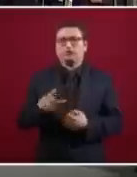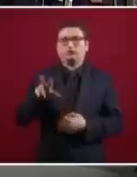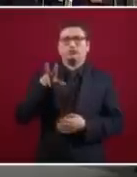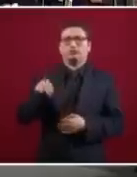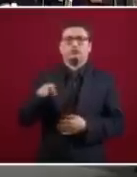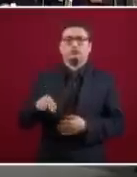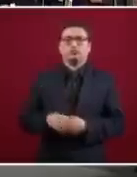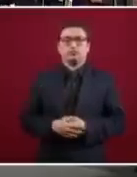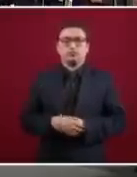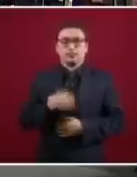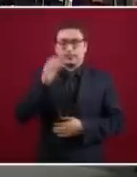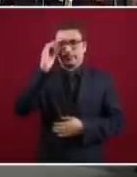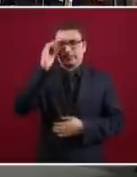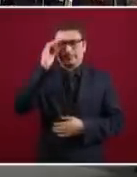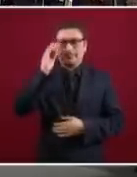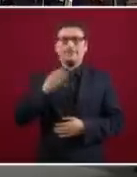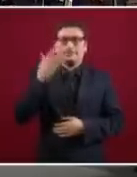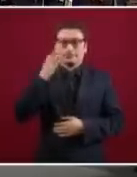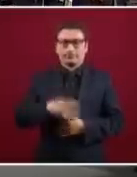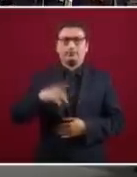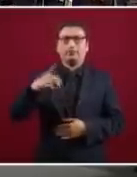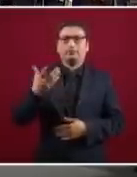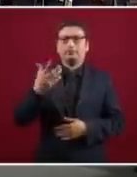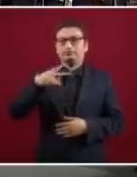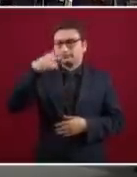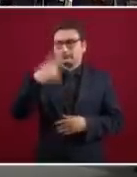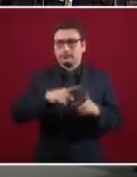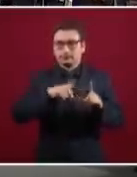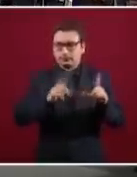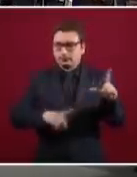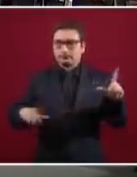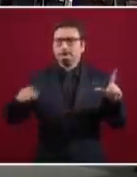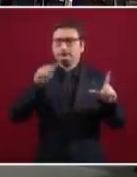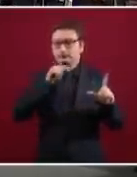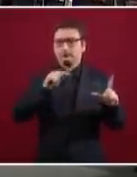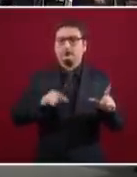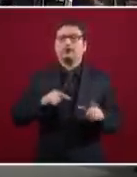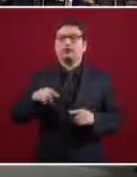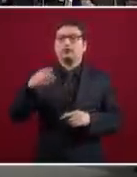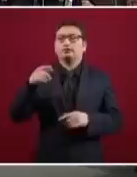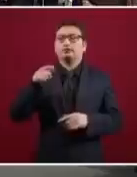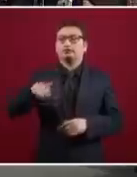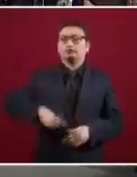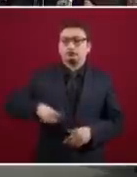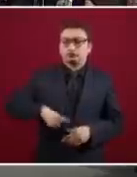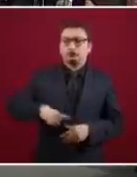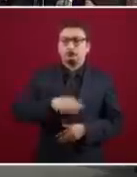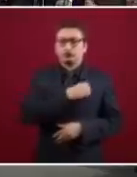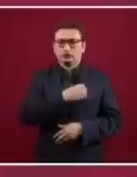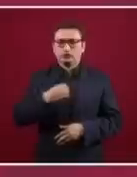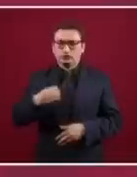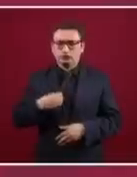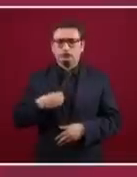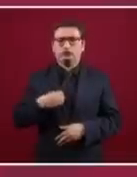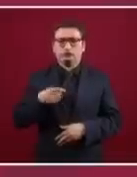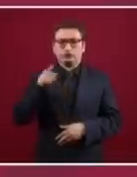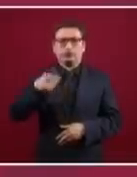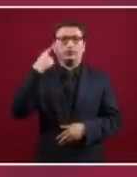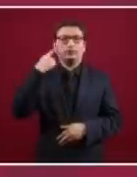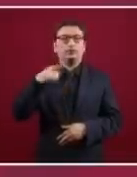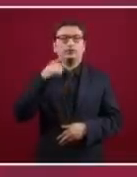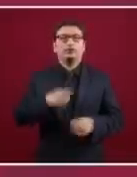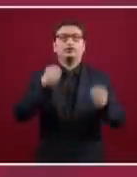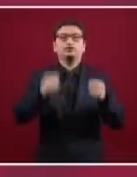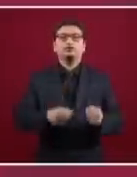caso el estado mexicano tiene la obligación de garantizar la